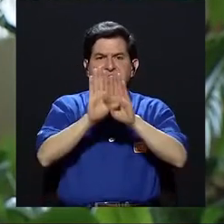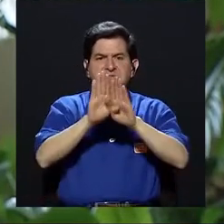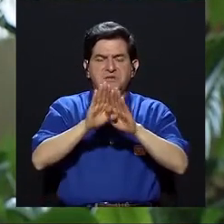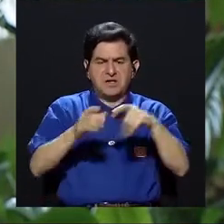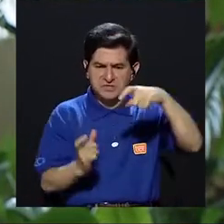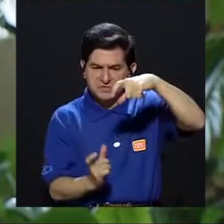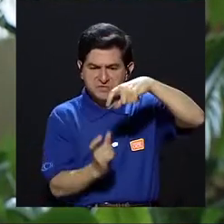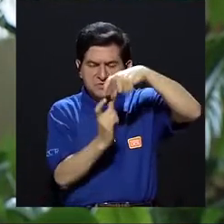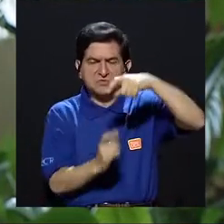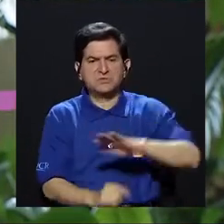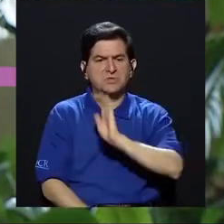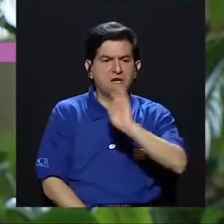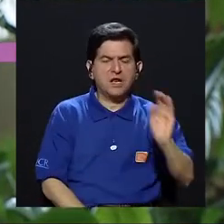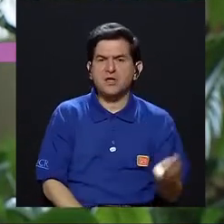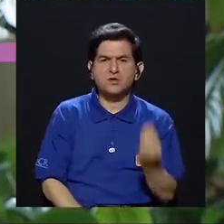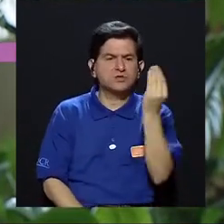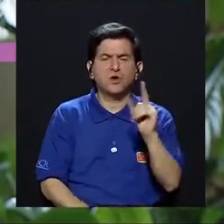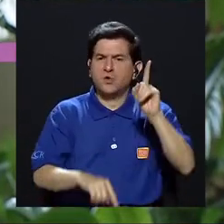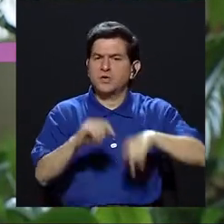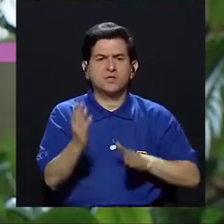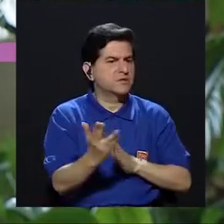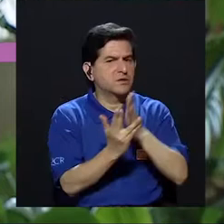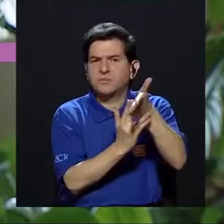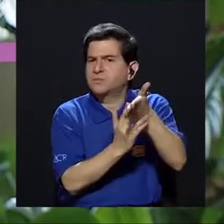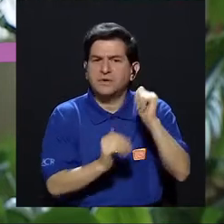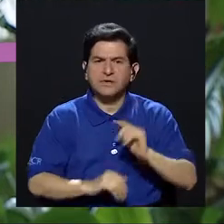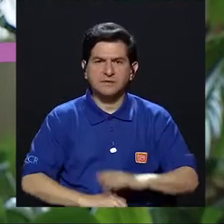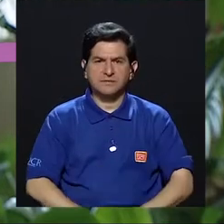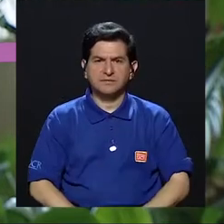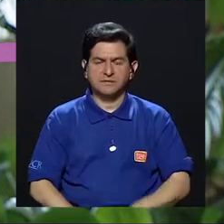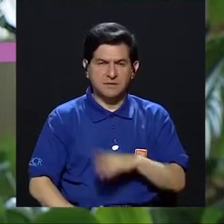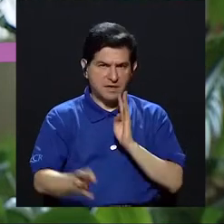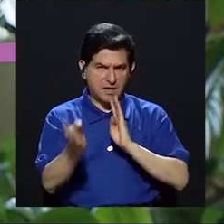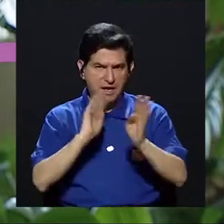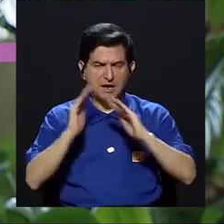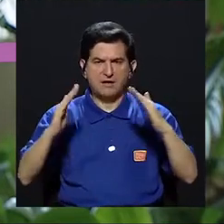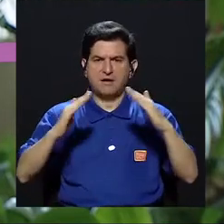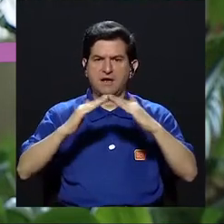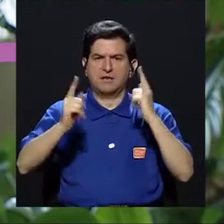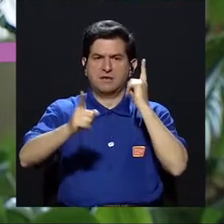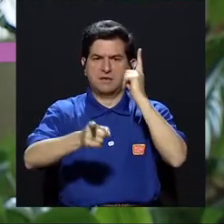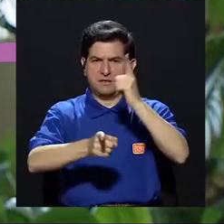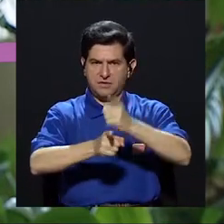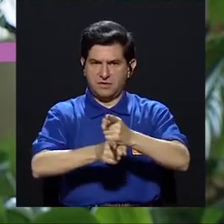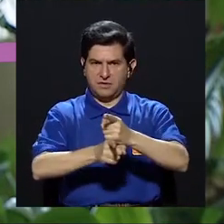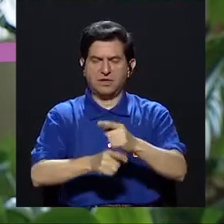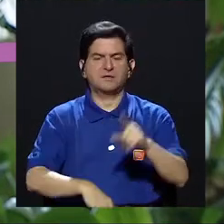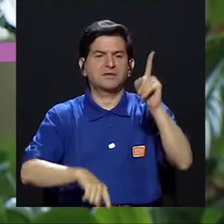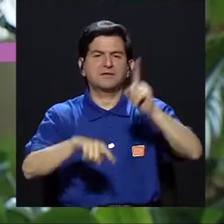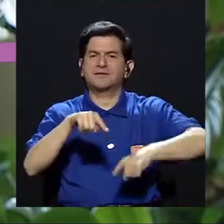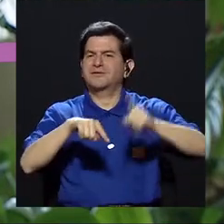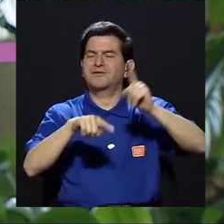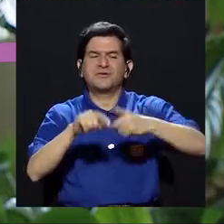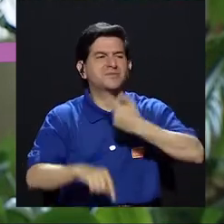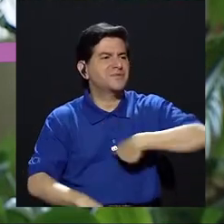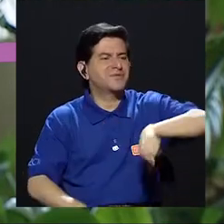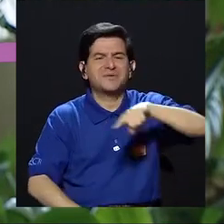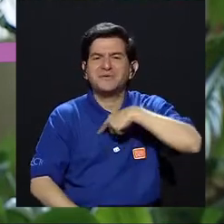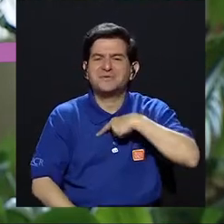los niños y los jóvenes no pueden asistir. Entonces, cuando hablamos de vivienda adecuada, no